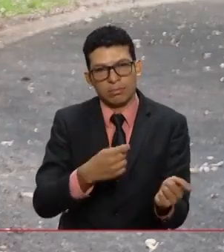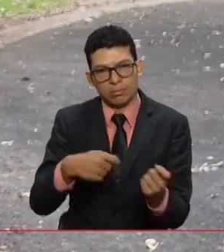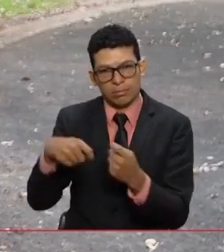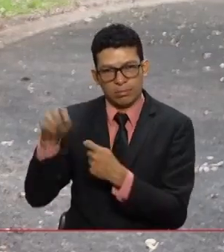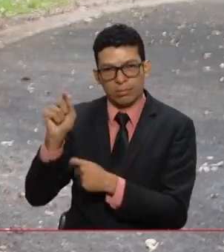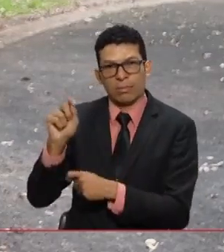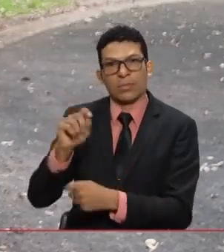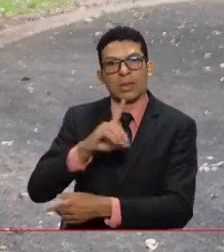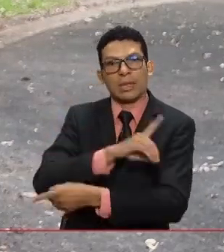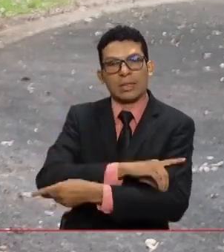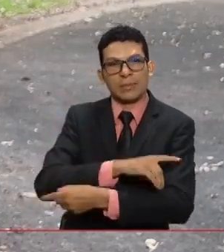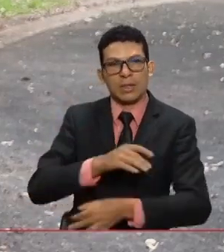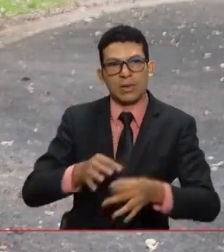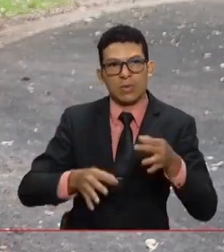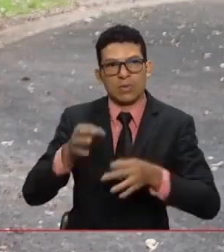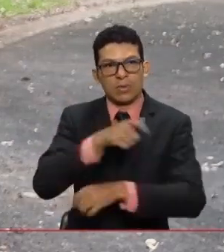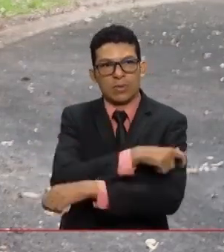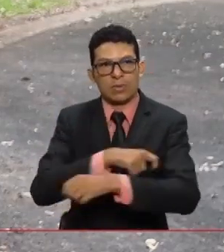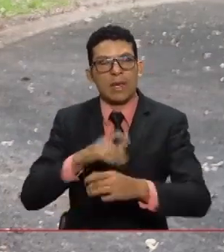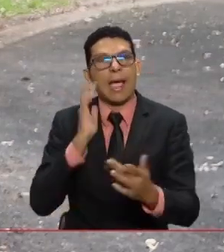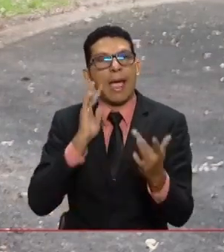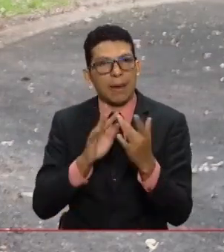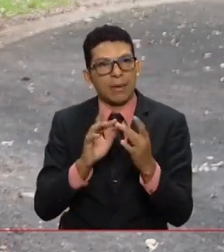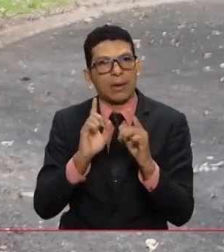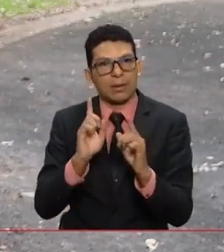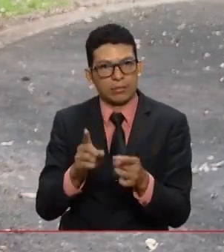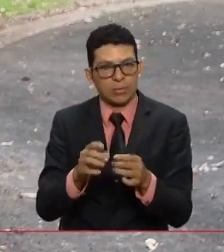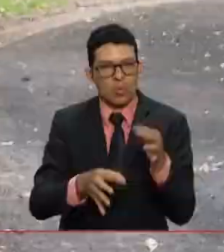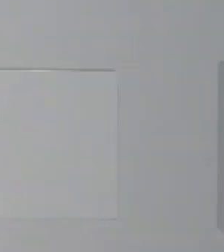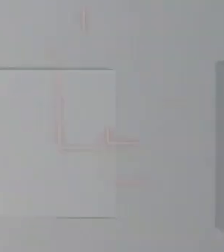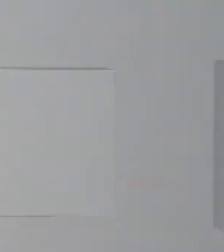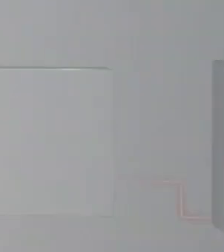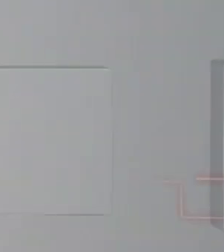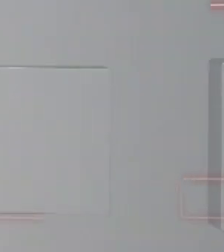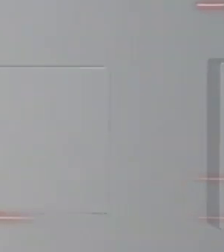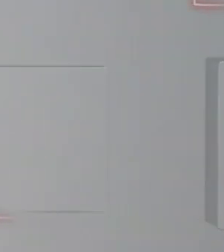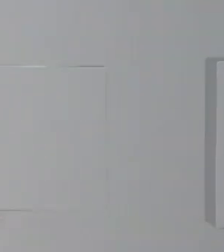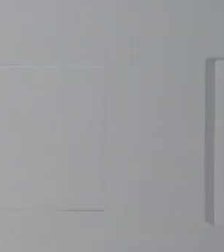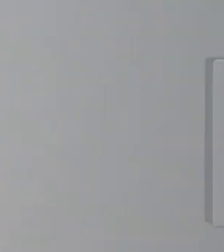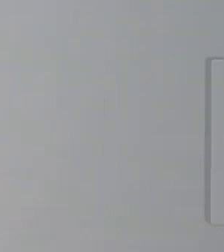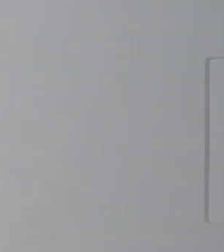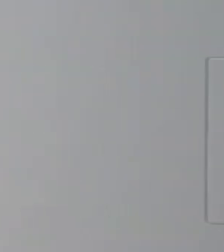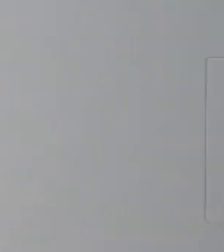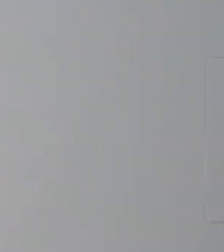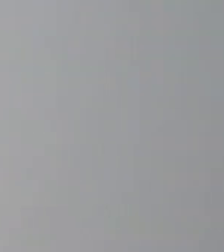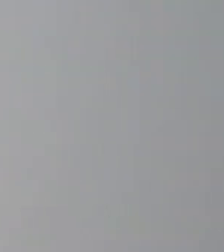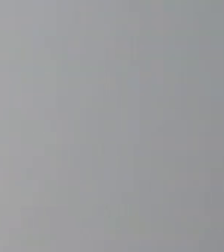Comisión de Disciplina Judicial, que es el órgano competente o juez natural.